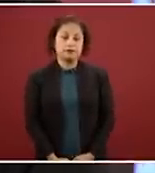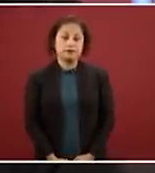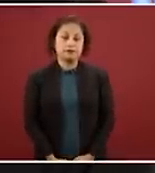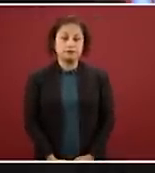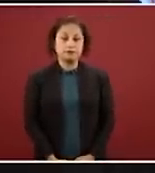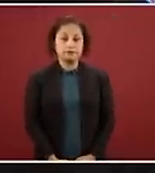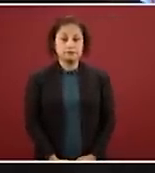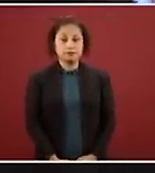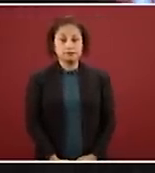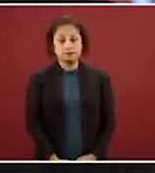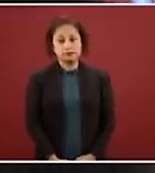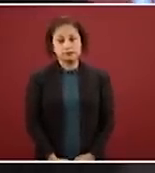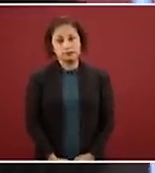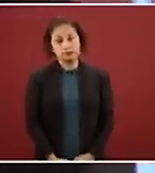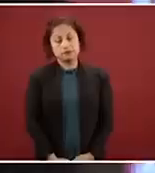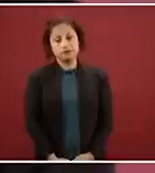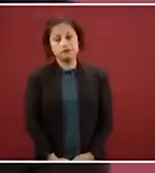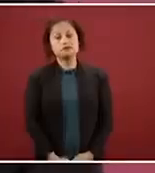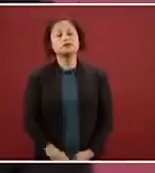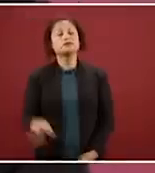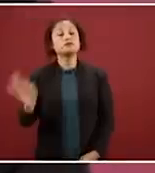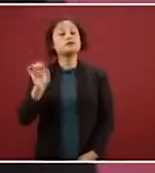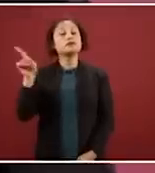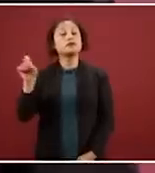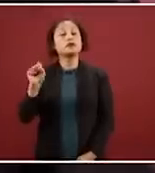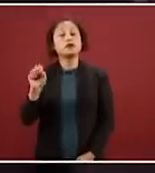Seguramente la Secretaría de Relaciones Exteriores